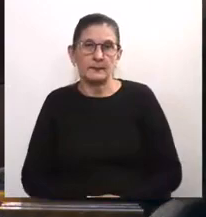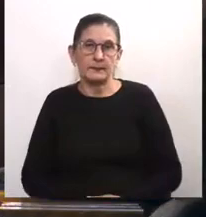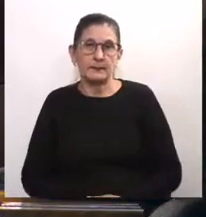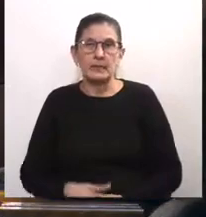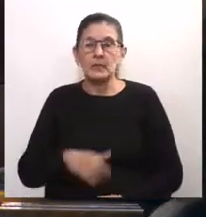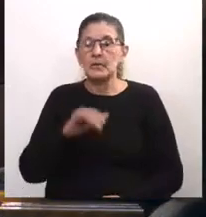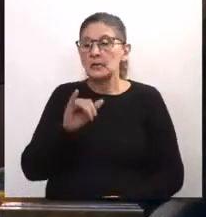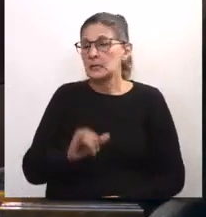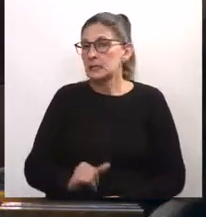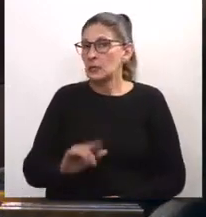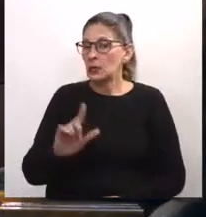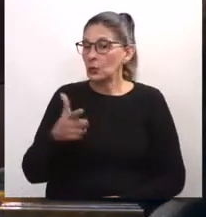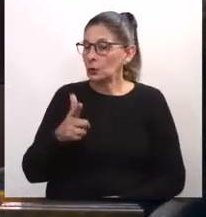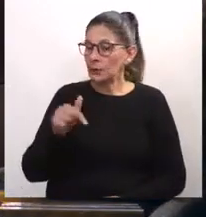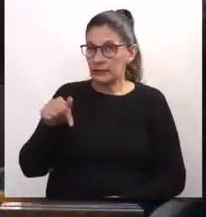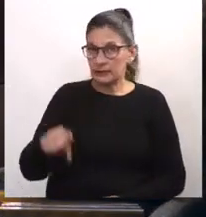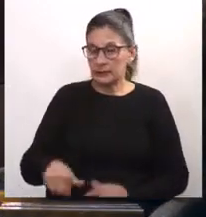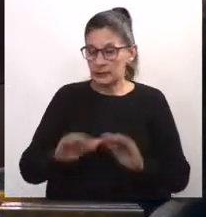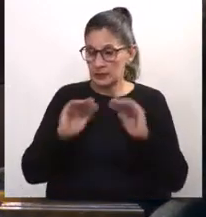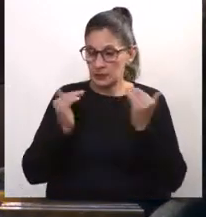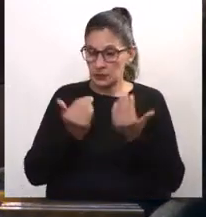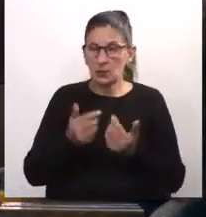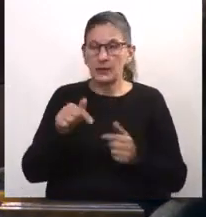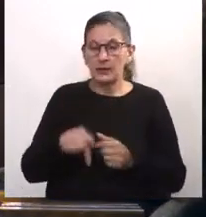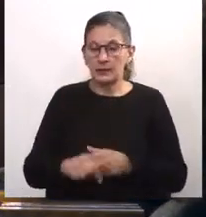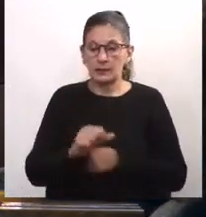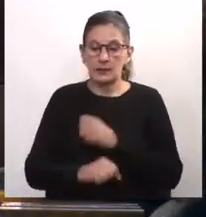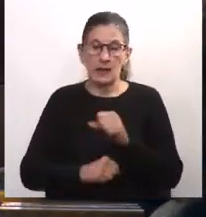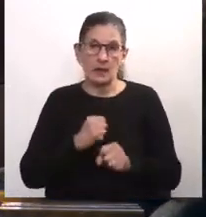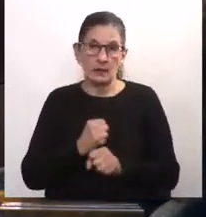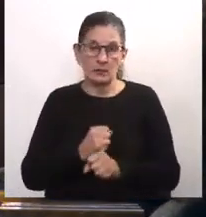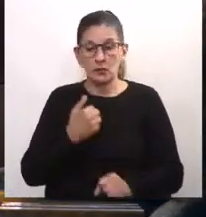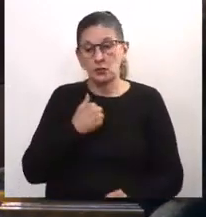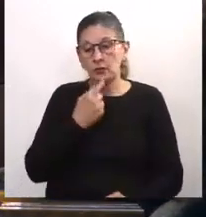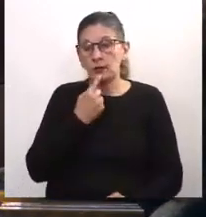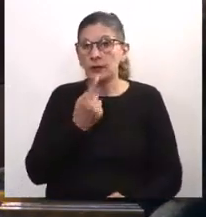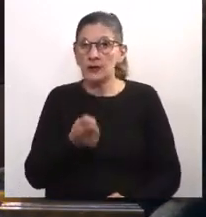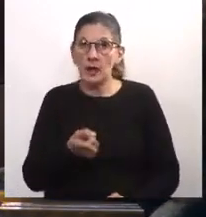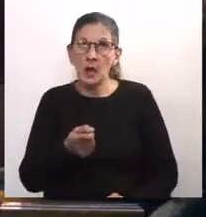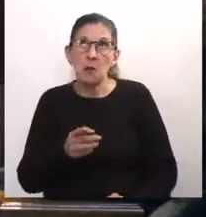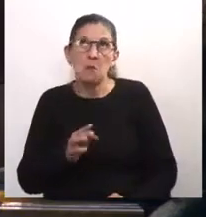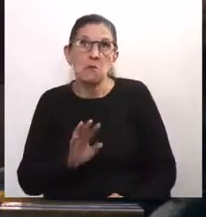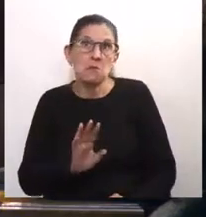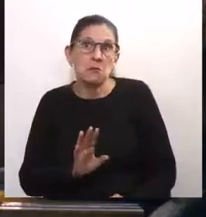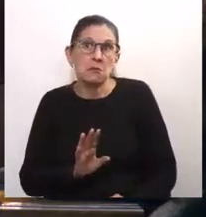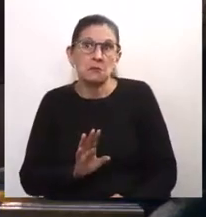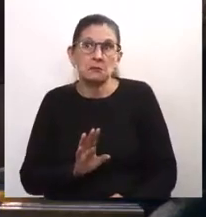si no tuviera en esta sesión y en este año, diría que perfectamente es